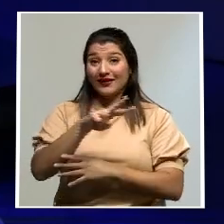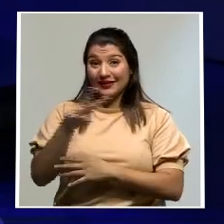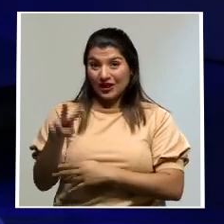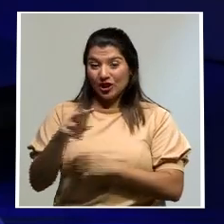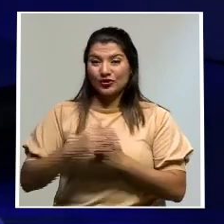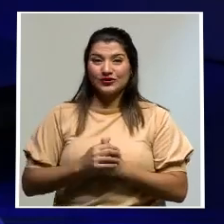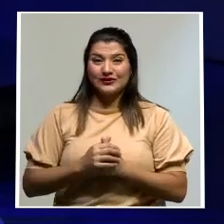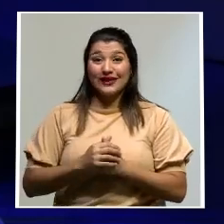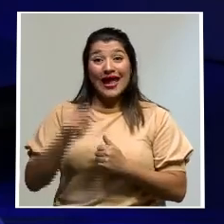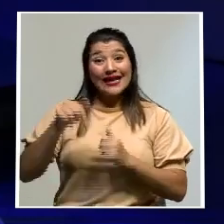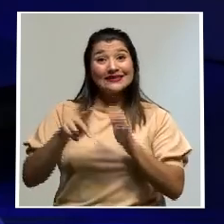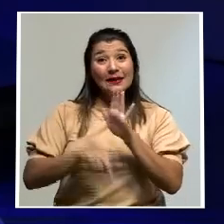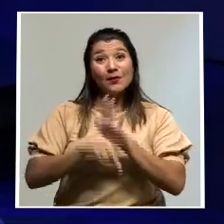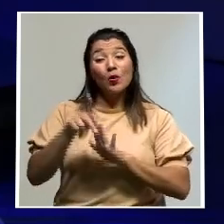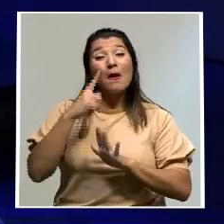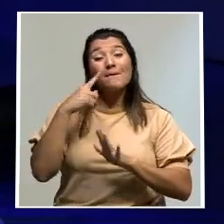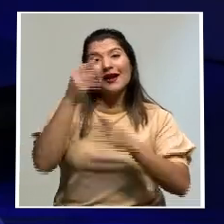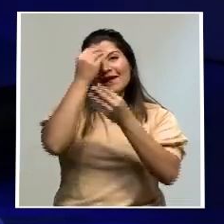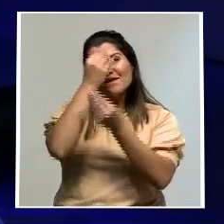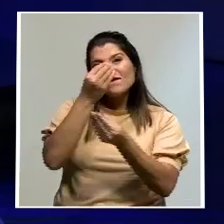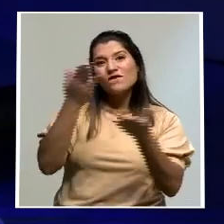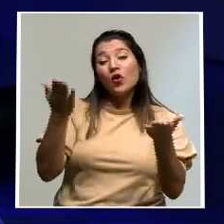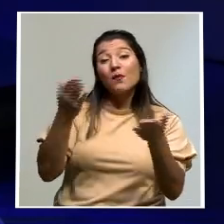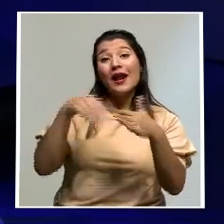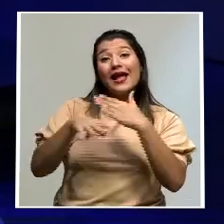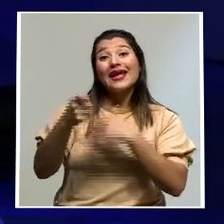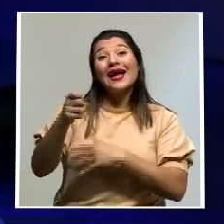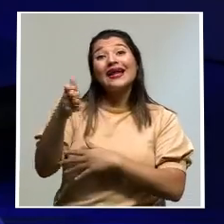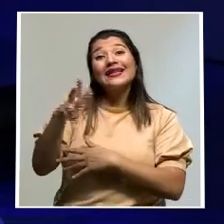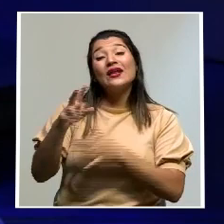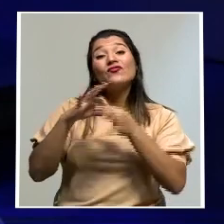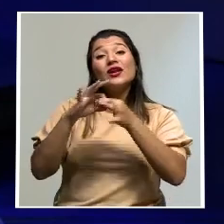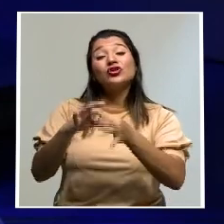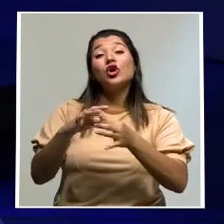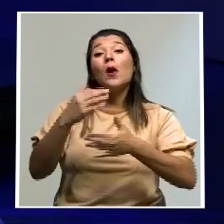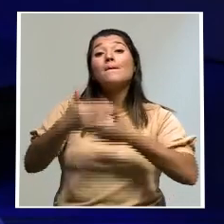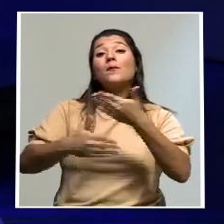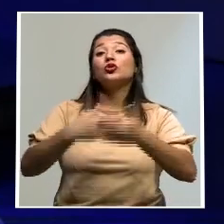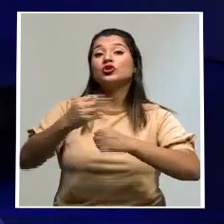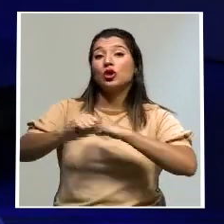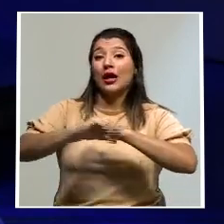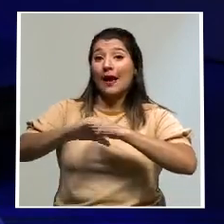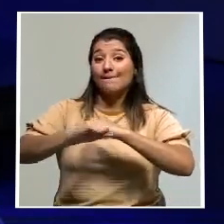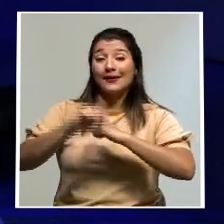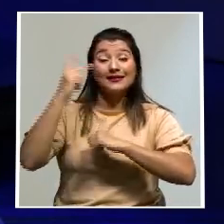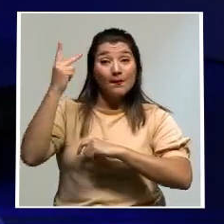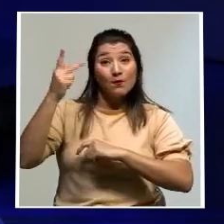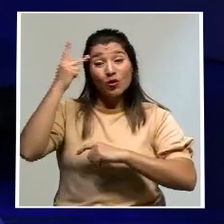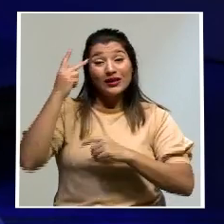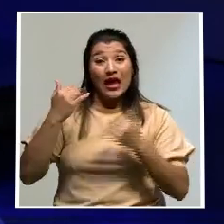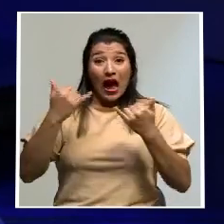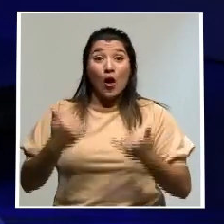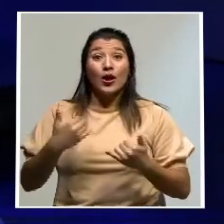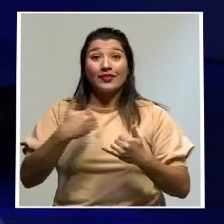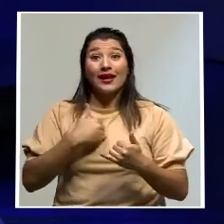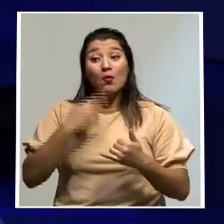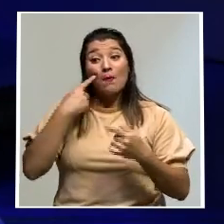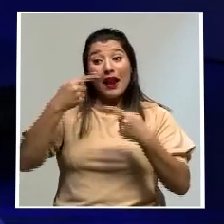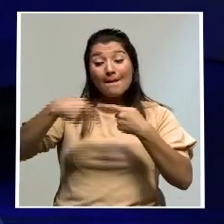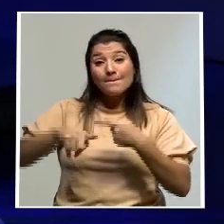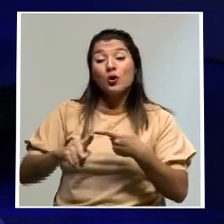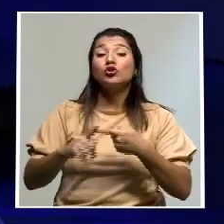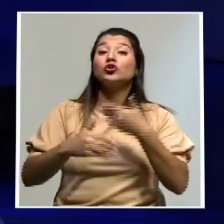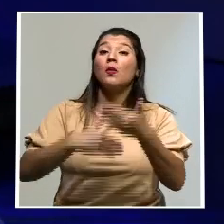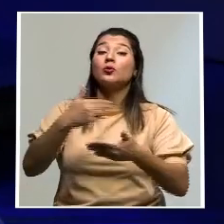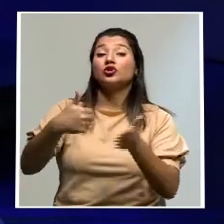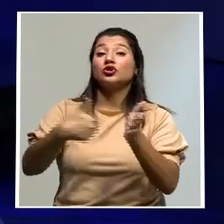el espacio de información de Canal 13 sobre la campaña política que estamos viviendo hacia las próximas